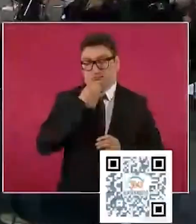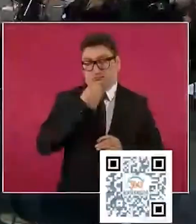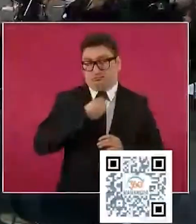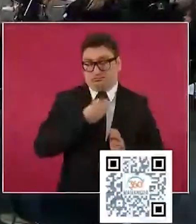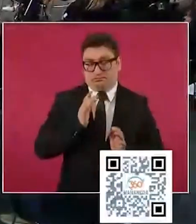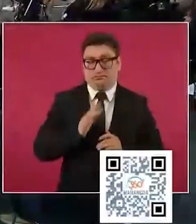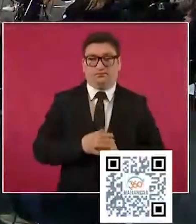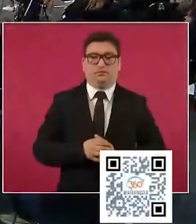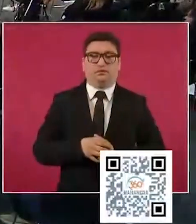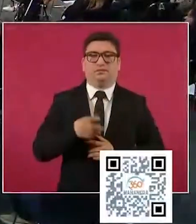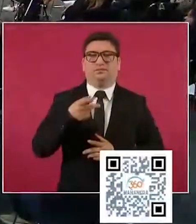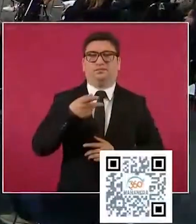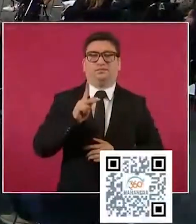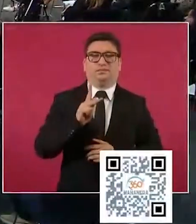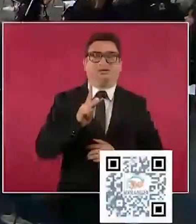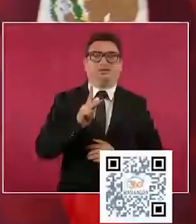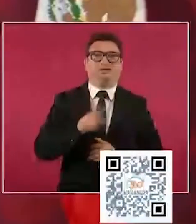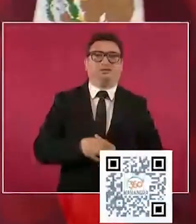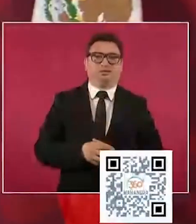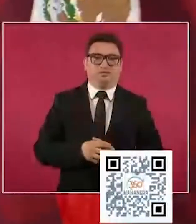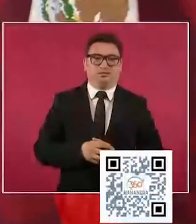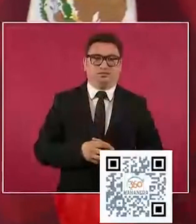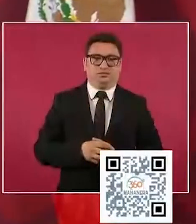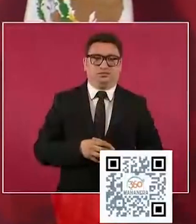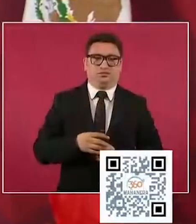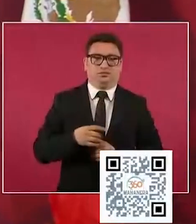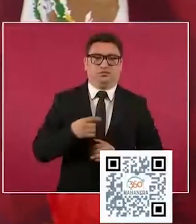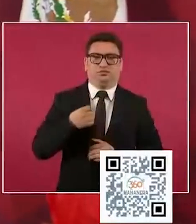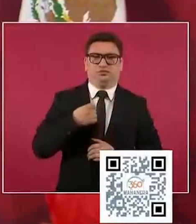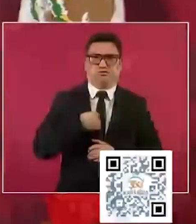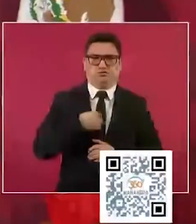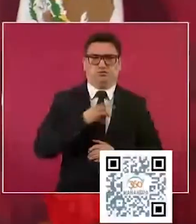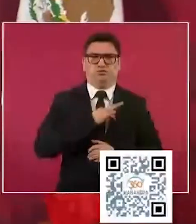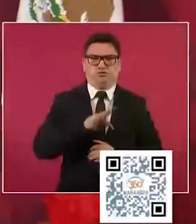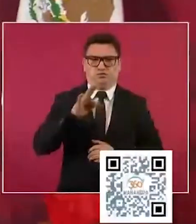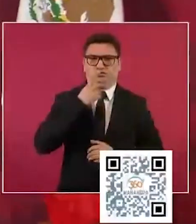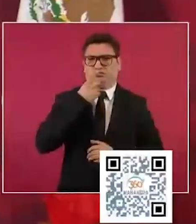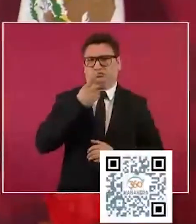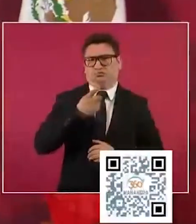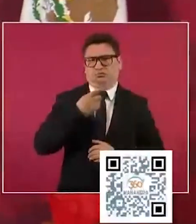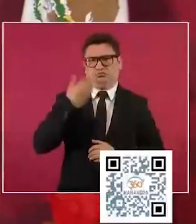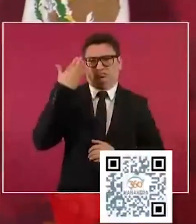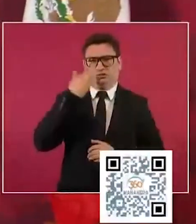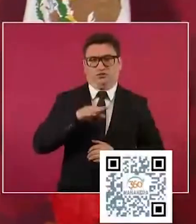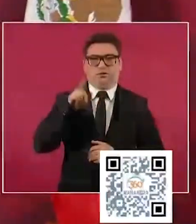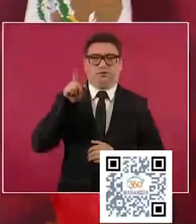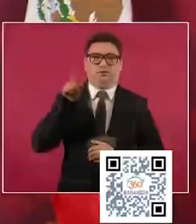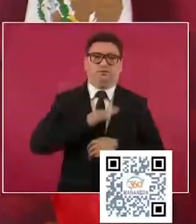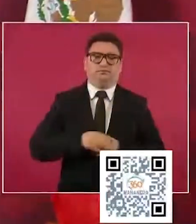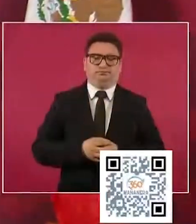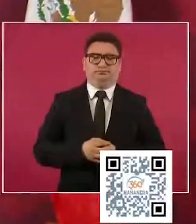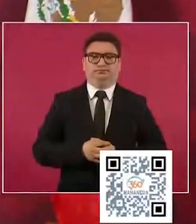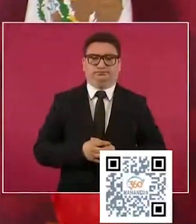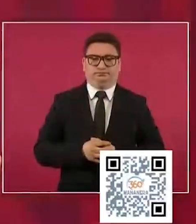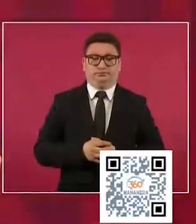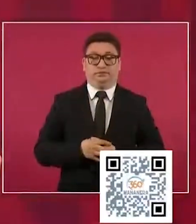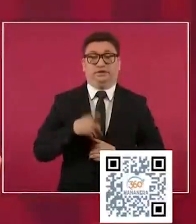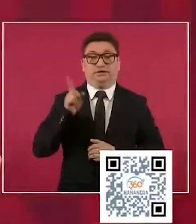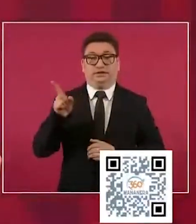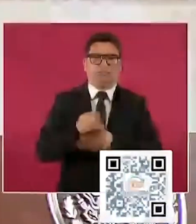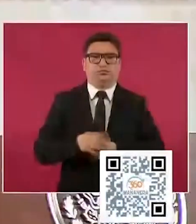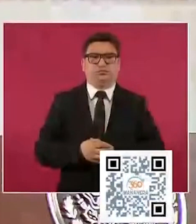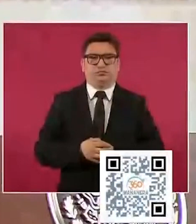pero no es nada que no deba o no pueda saberse. Él anda mal de salud y ella